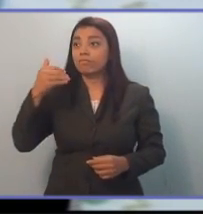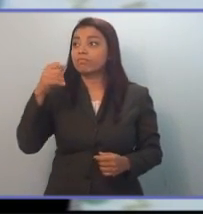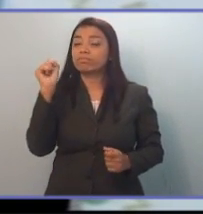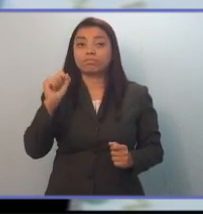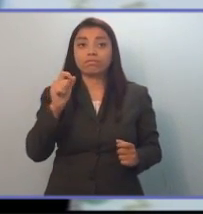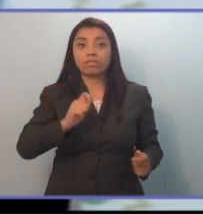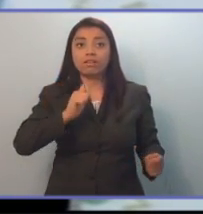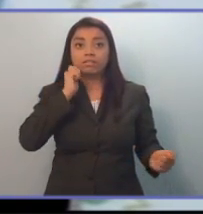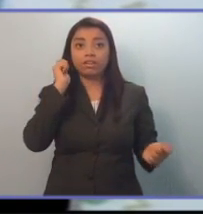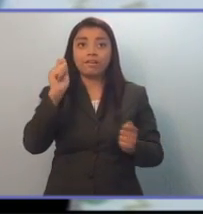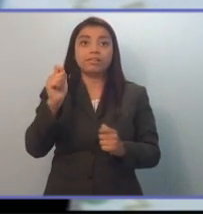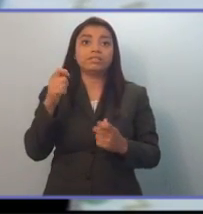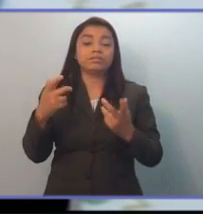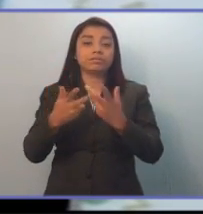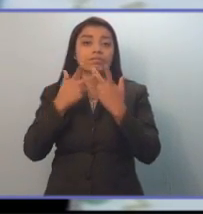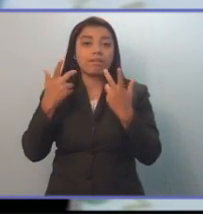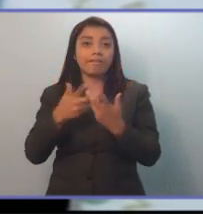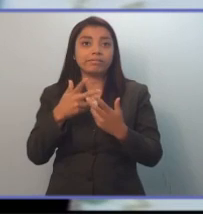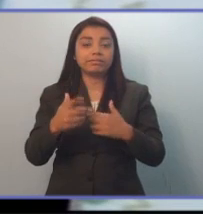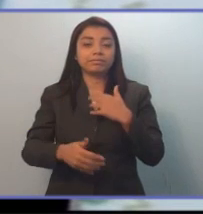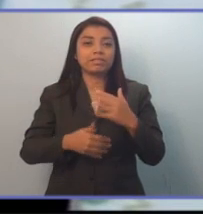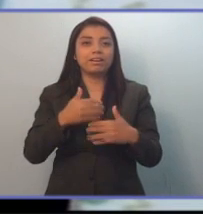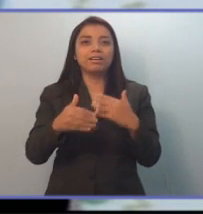en el Departamento de Investigación Judicial.